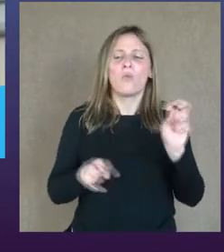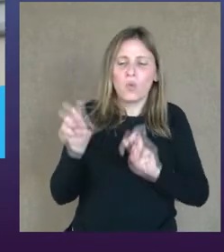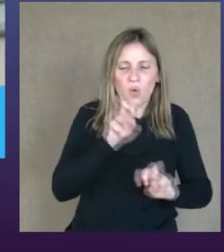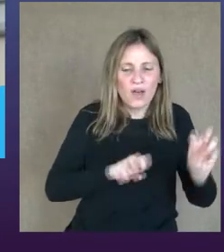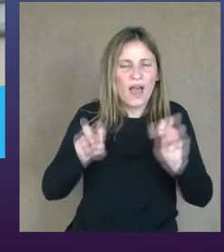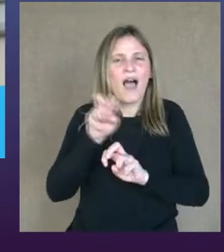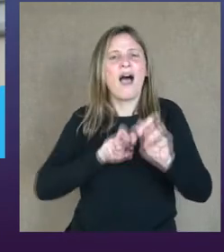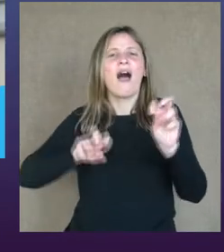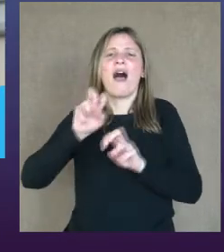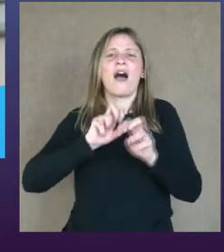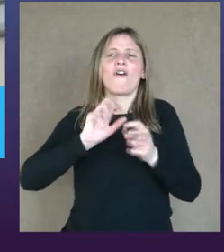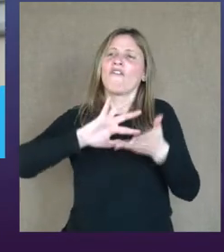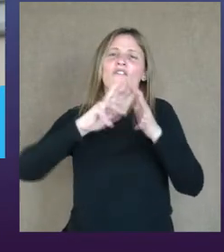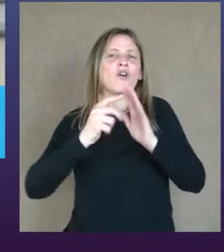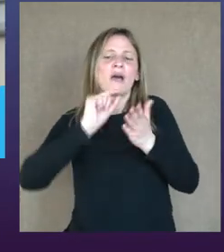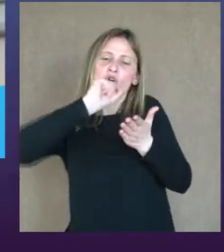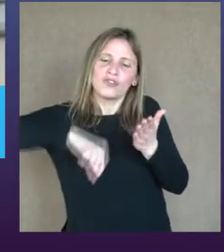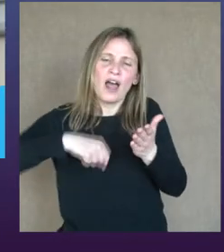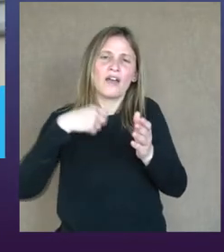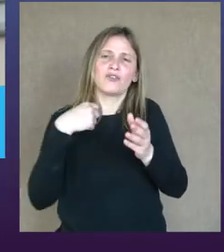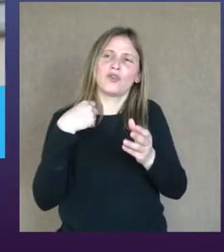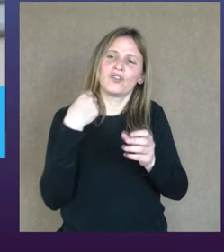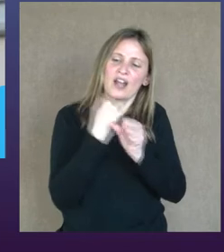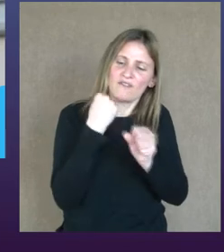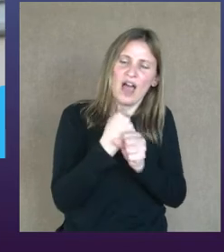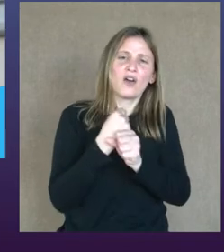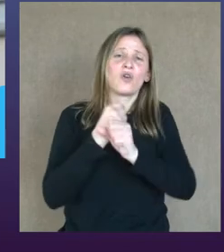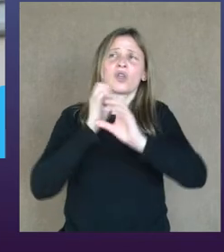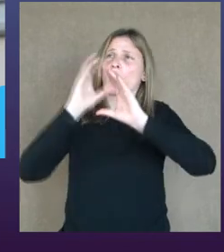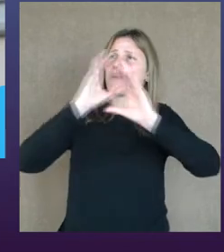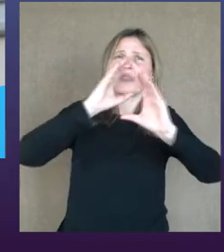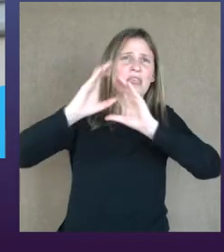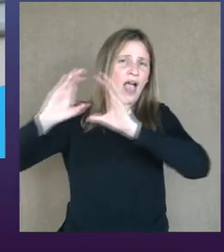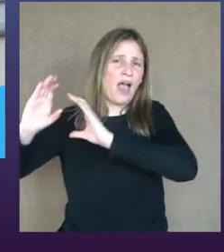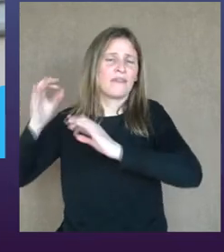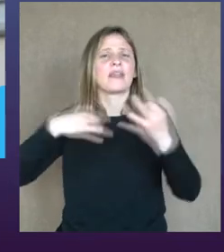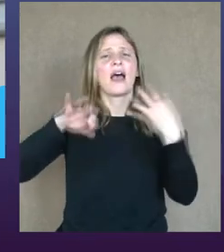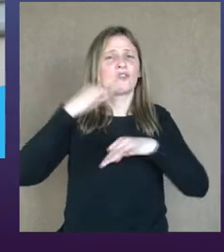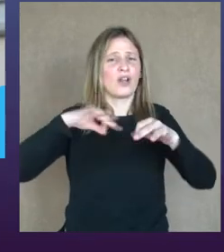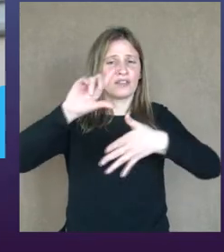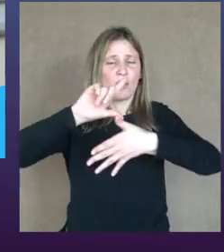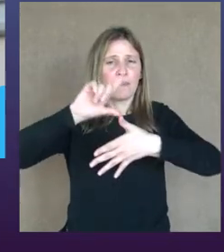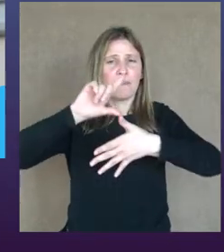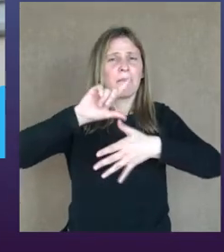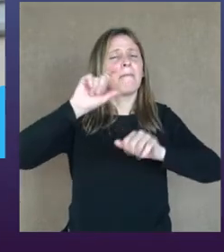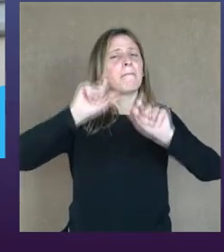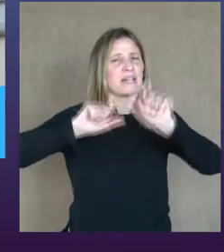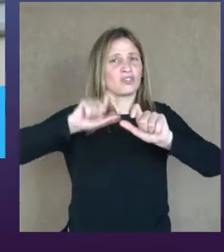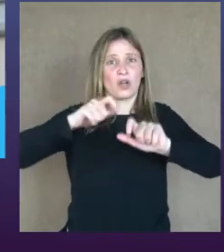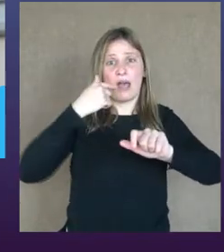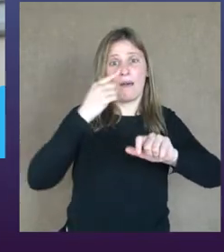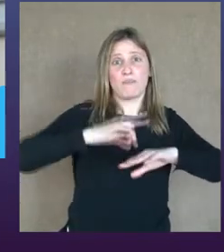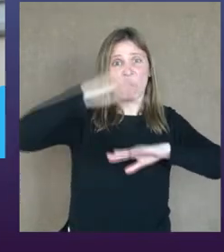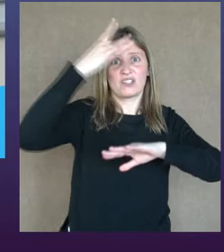condiciones contractuales y una cantidad de trabajo y una comunicación entre los teatros de Latinoamérica para que la gente que llega a estar a un nivel profesional